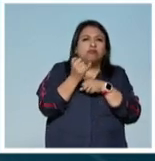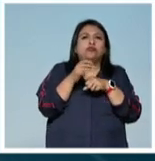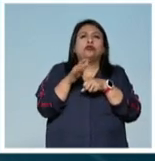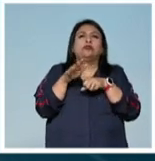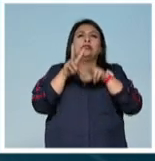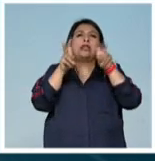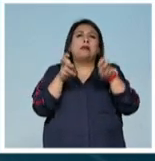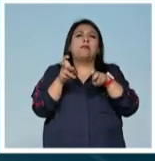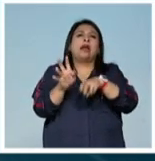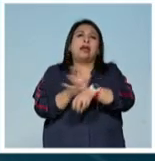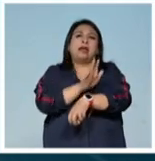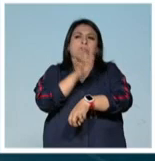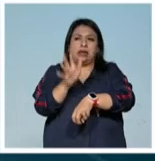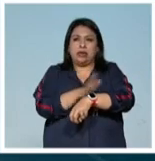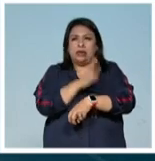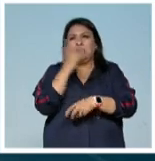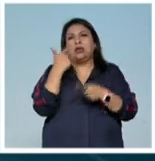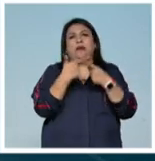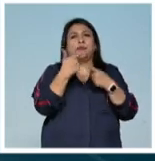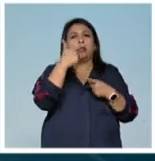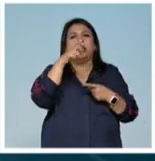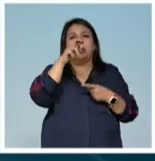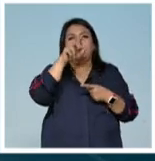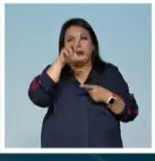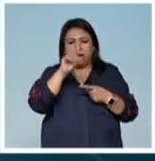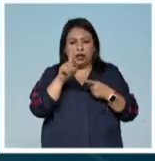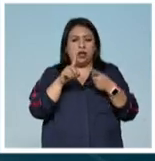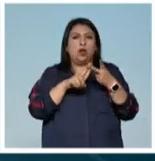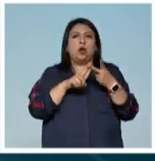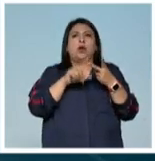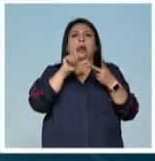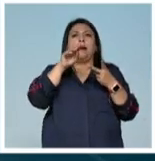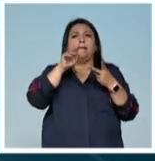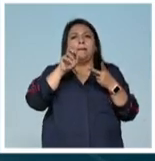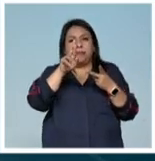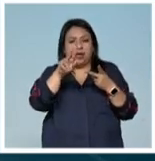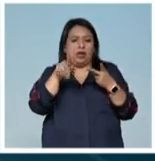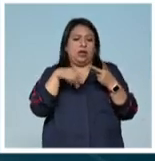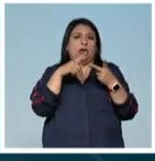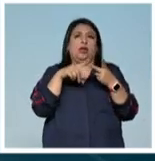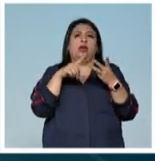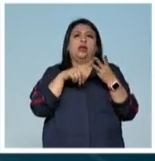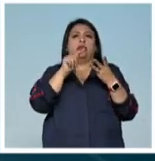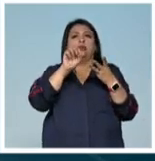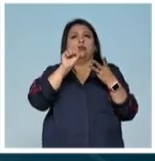energía. Desde Galileo, Ampère, el mismo